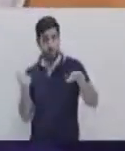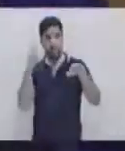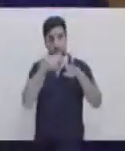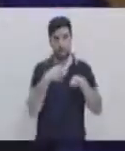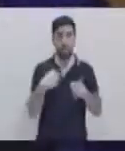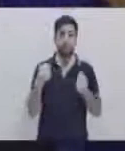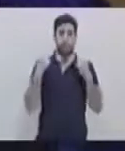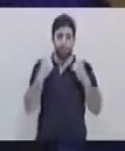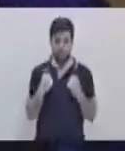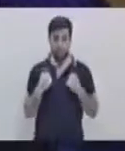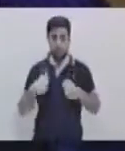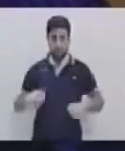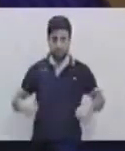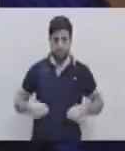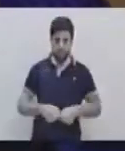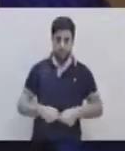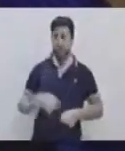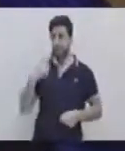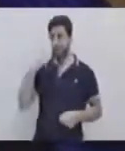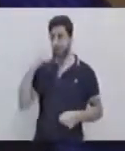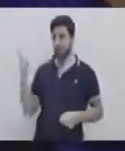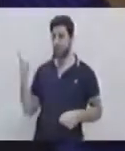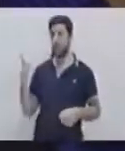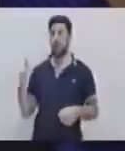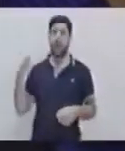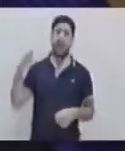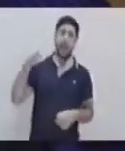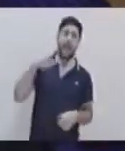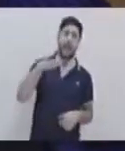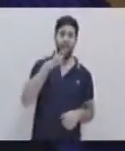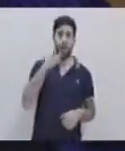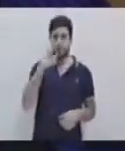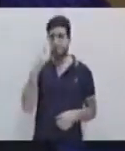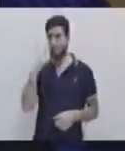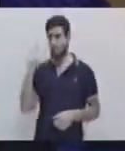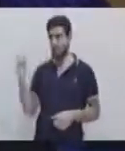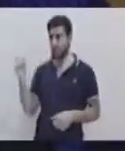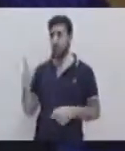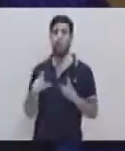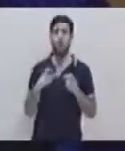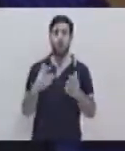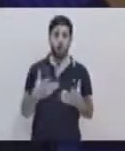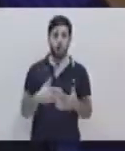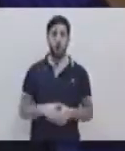avión está a punto de despegar. Uno, dos y tres. ¡Despeguemos!